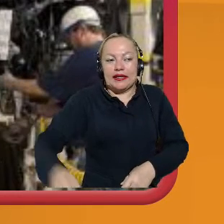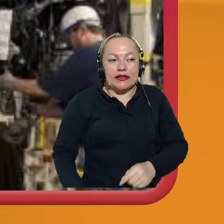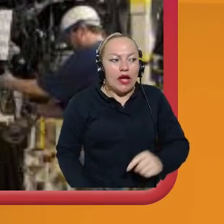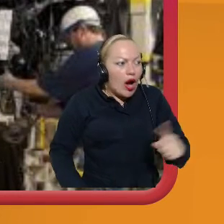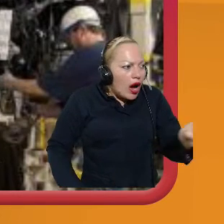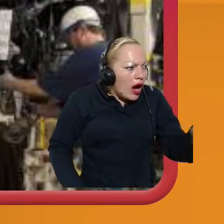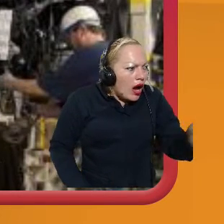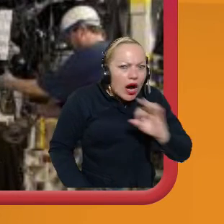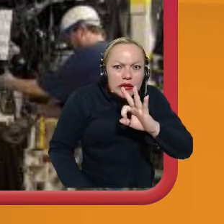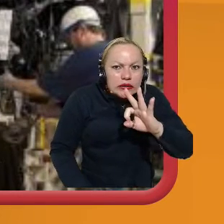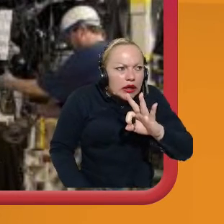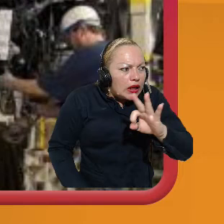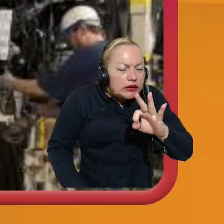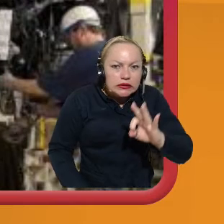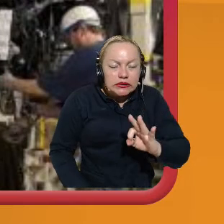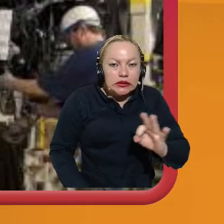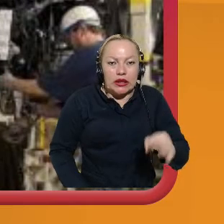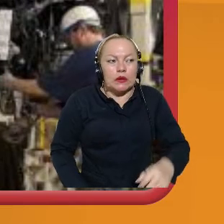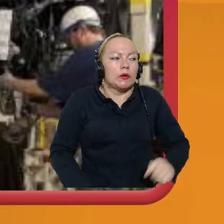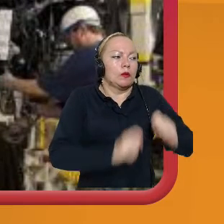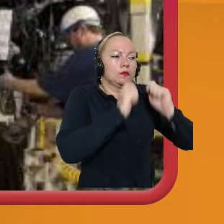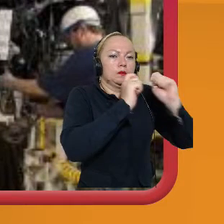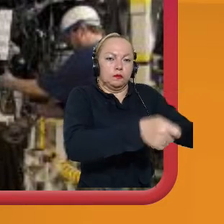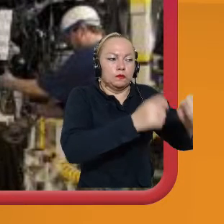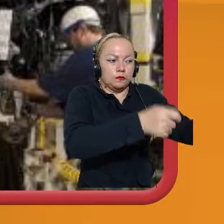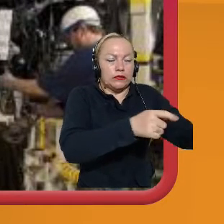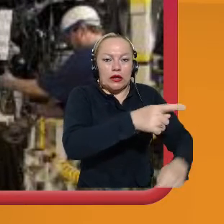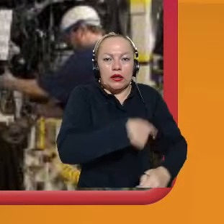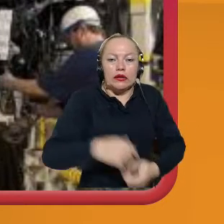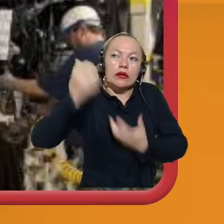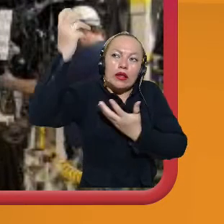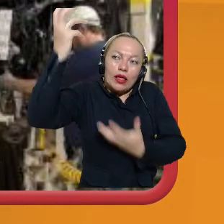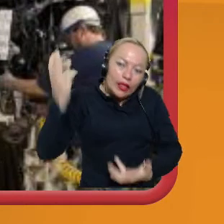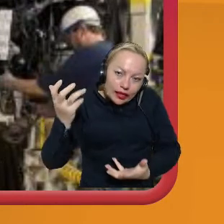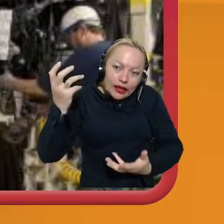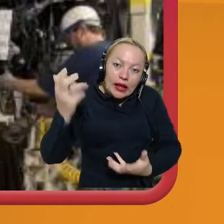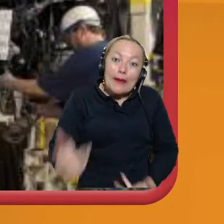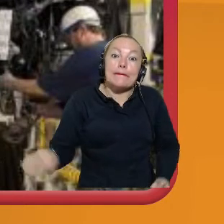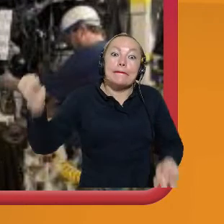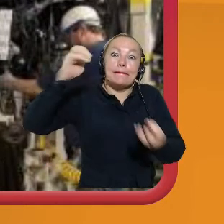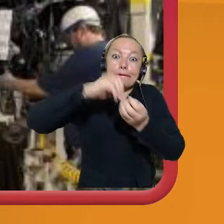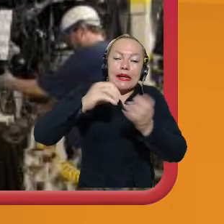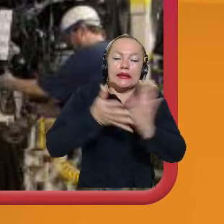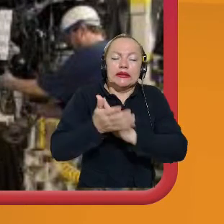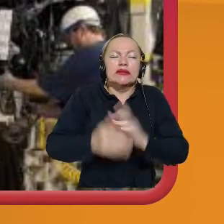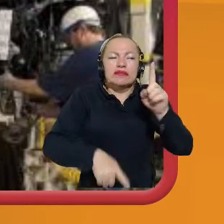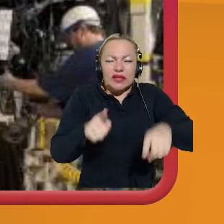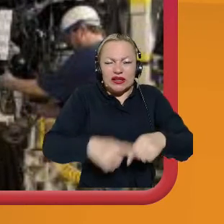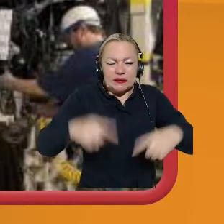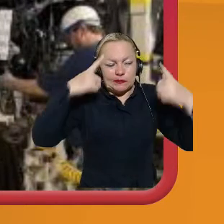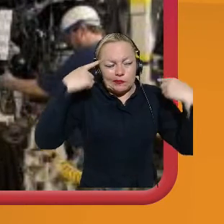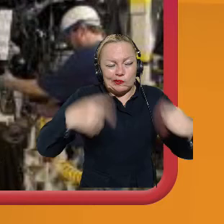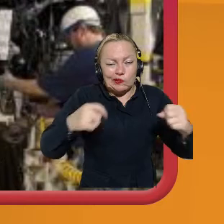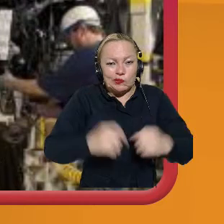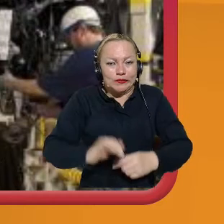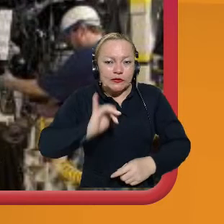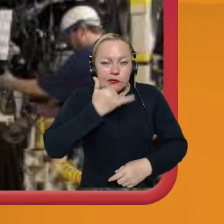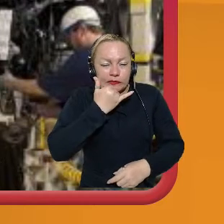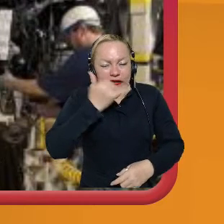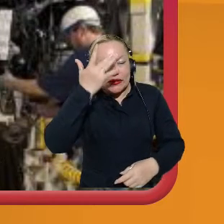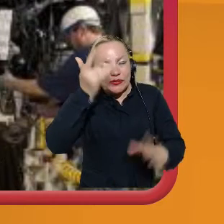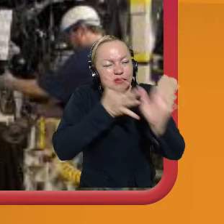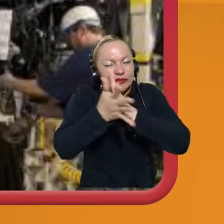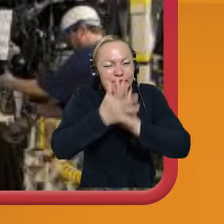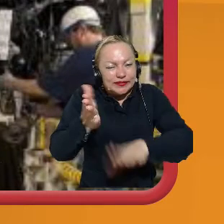le vamos a sumar ese trabajo a quien quede. A los que queden. A los claro. que queden. Entonces, y ahí es donde empiezan a haber errores. Carga más. ¿Por qué?